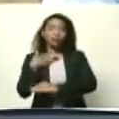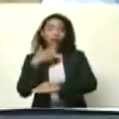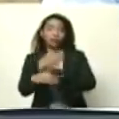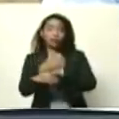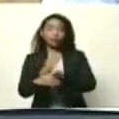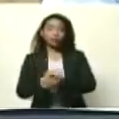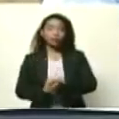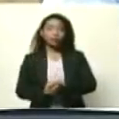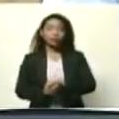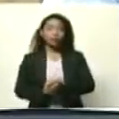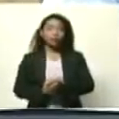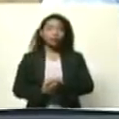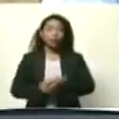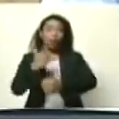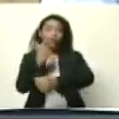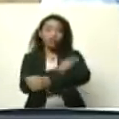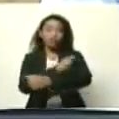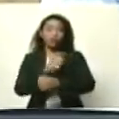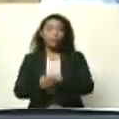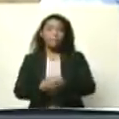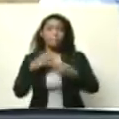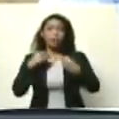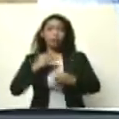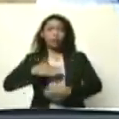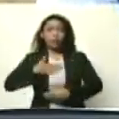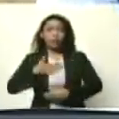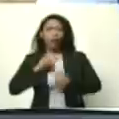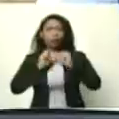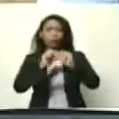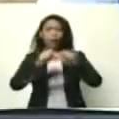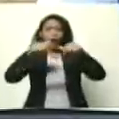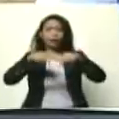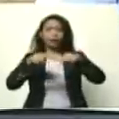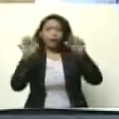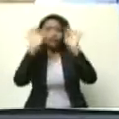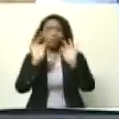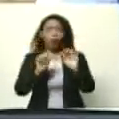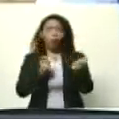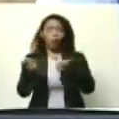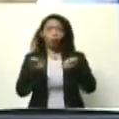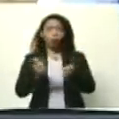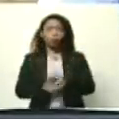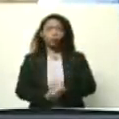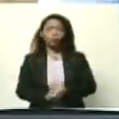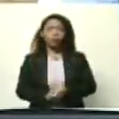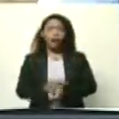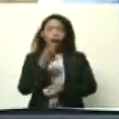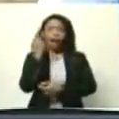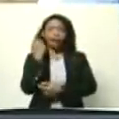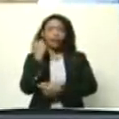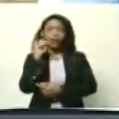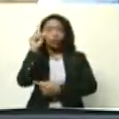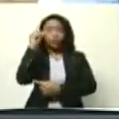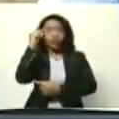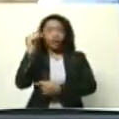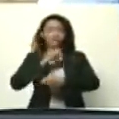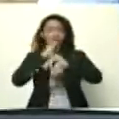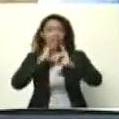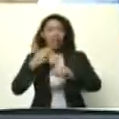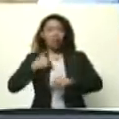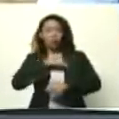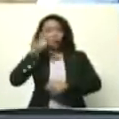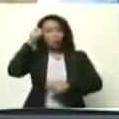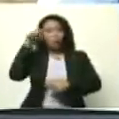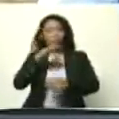reforzar con la vacuna para que podamos seguir en este mecanismo de control. Ayer tuvimos un día de felicidad para nuestro